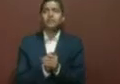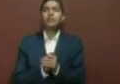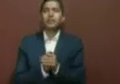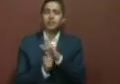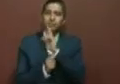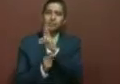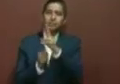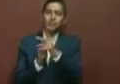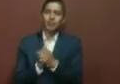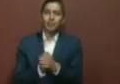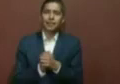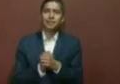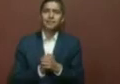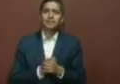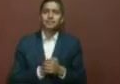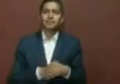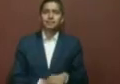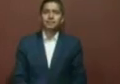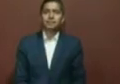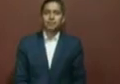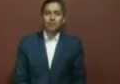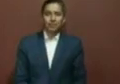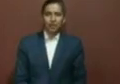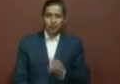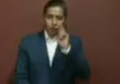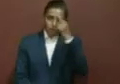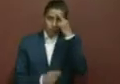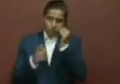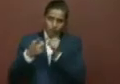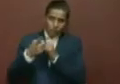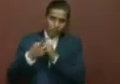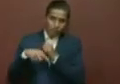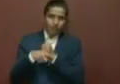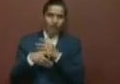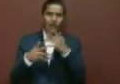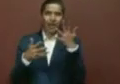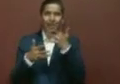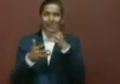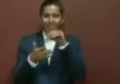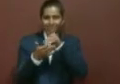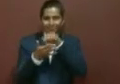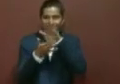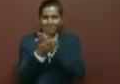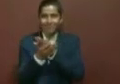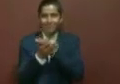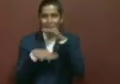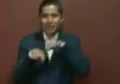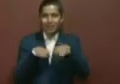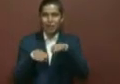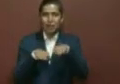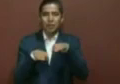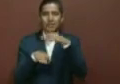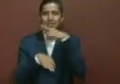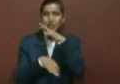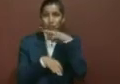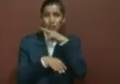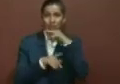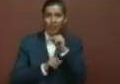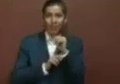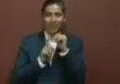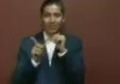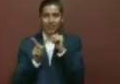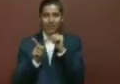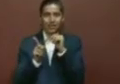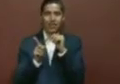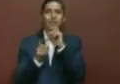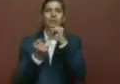a... Ustedes recordarán la estrategia que implementamos en Zamora. Entonces vamos